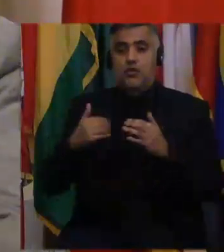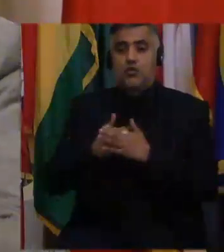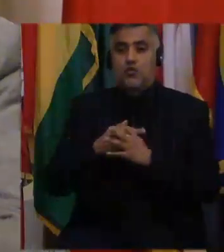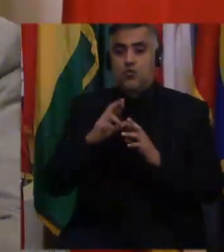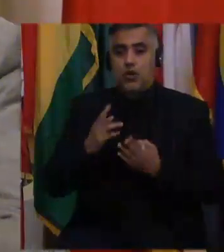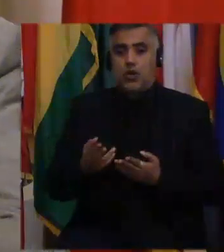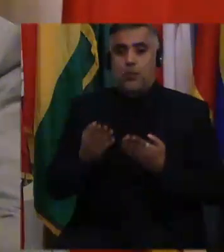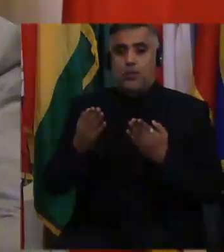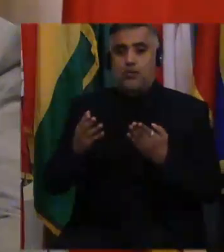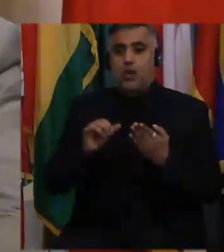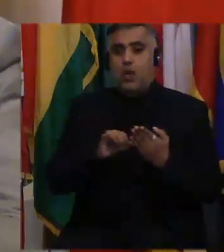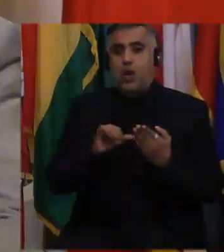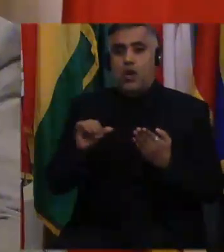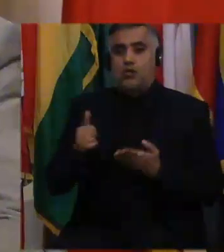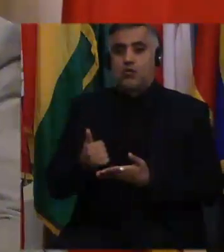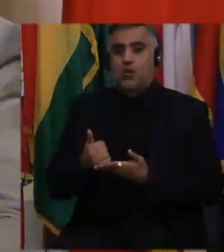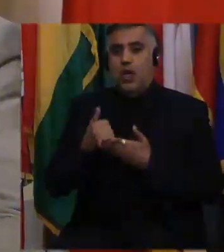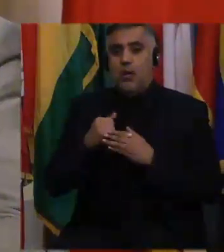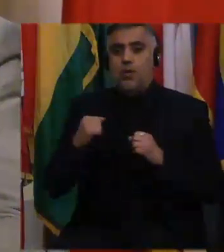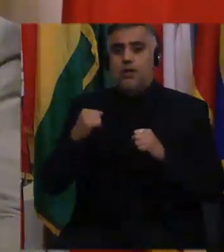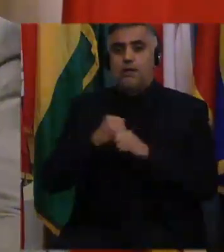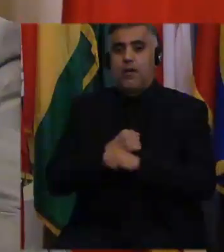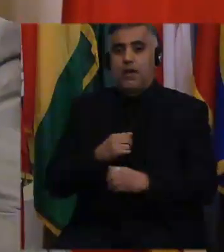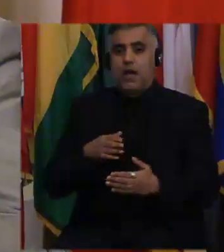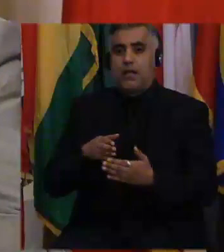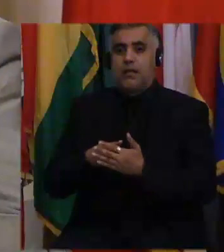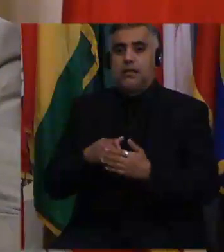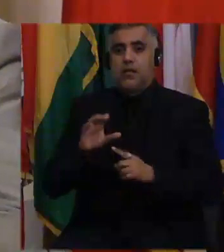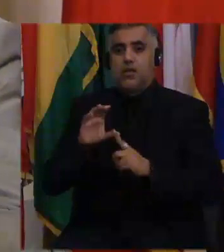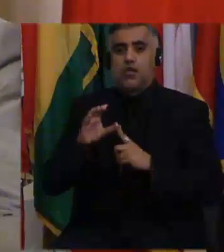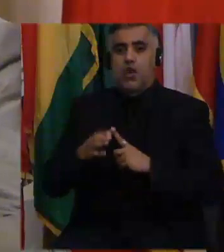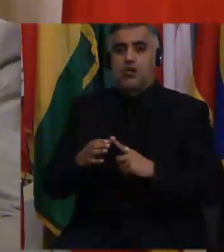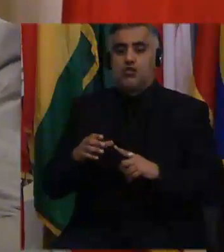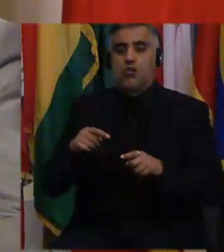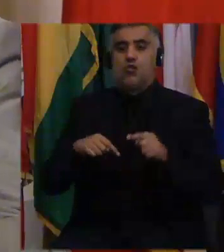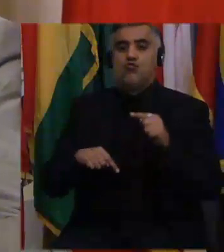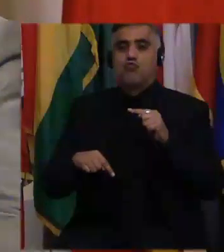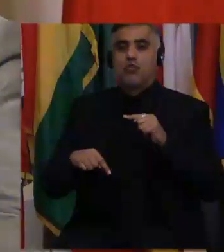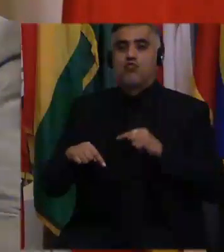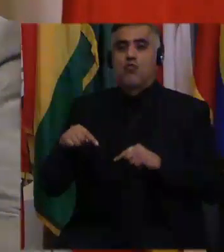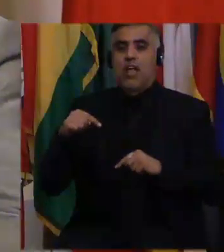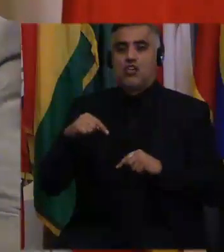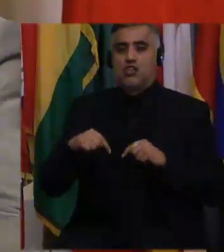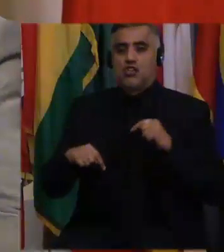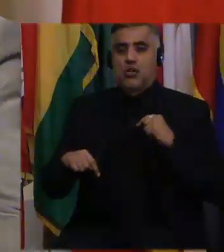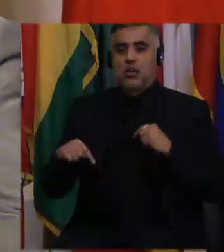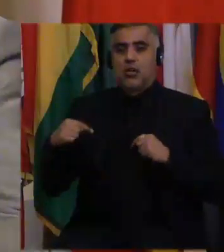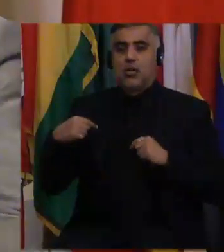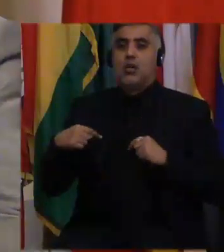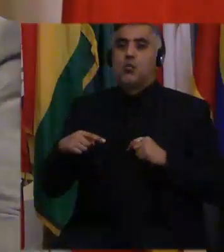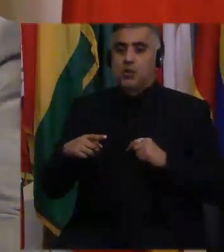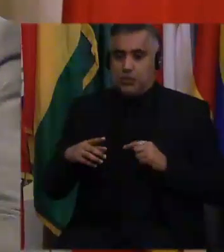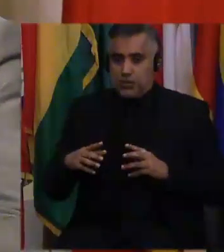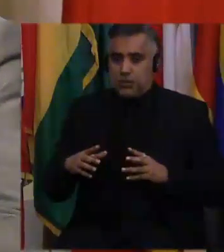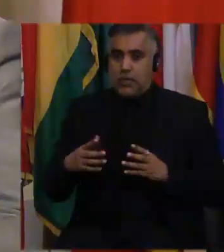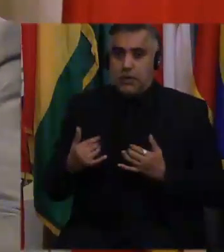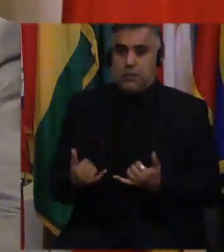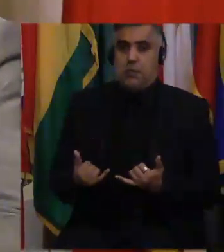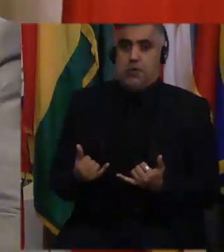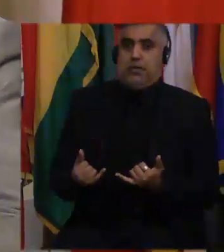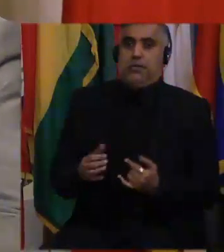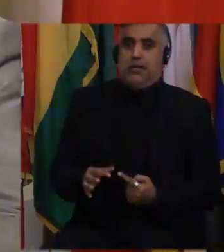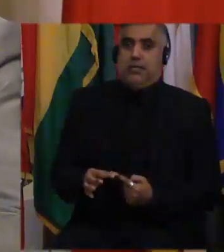contra retrocesos culturales que cada vez más son muy presentes, especialmente en nuestra región.